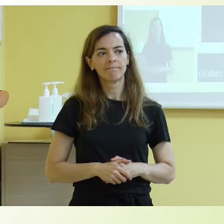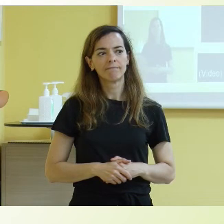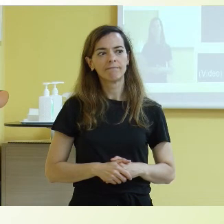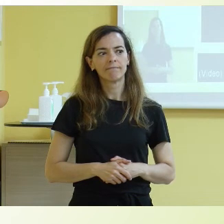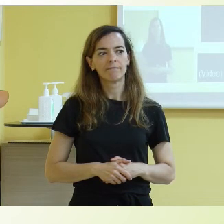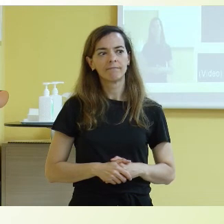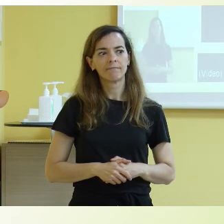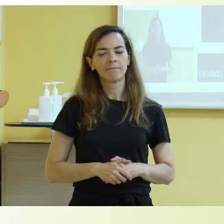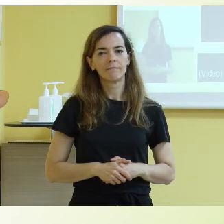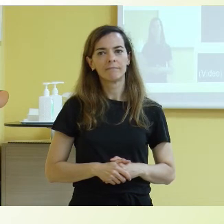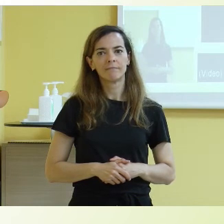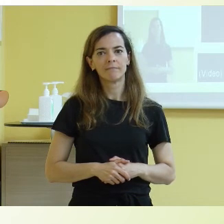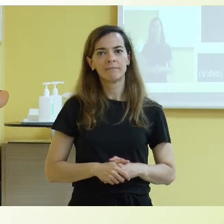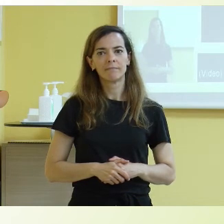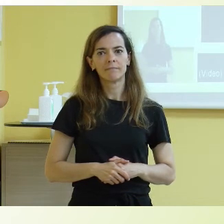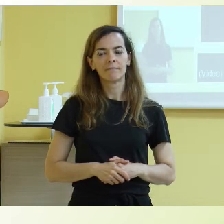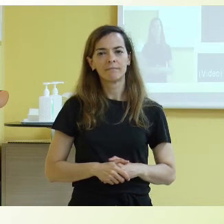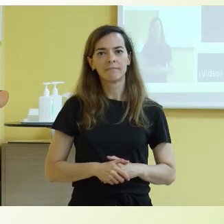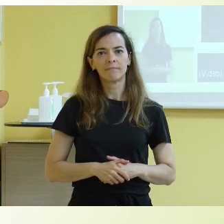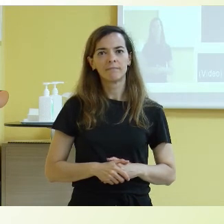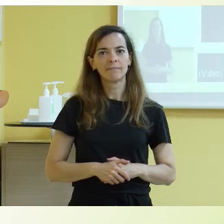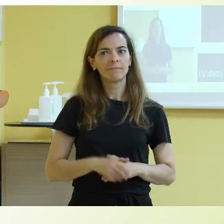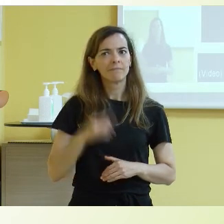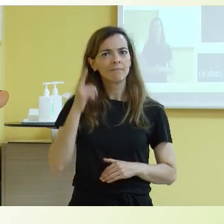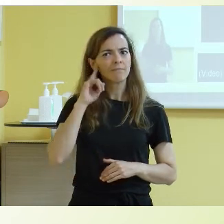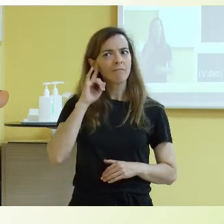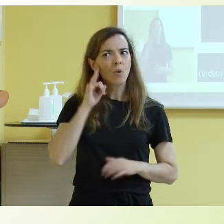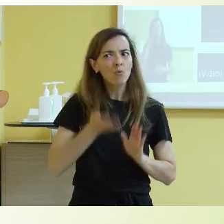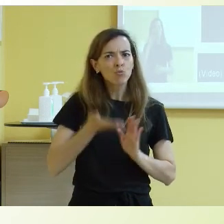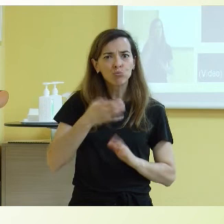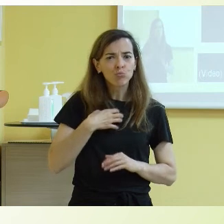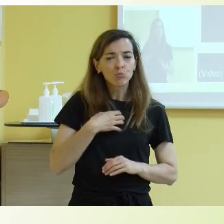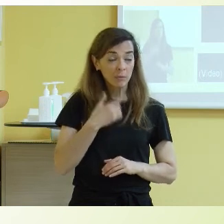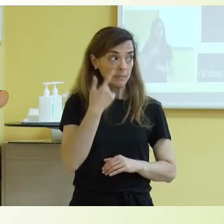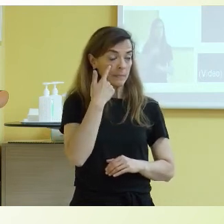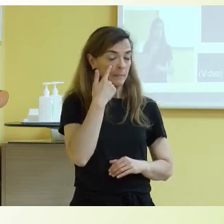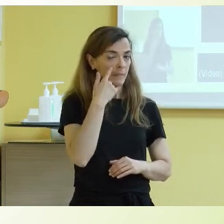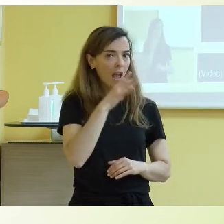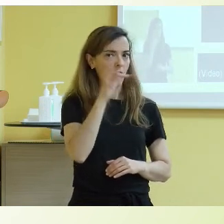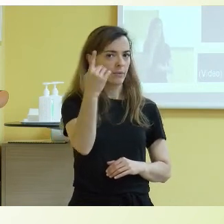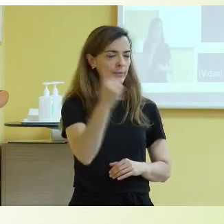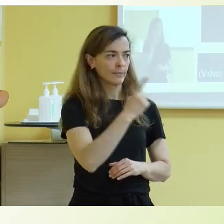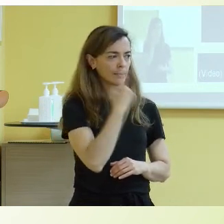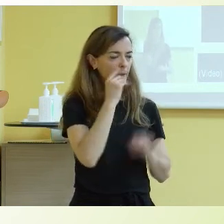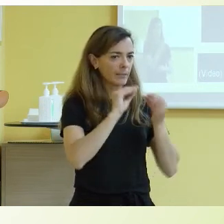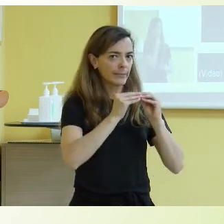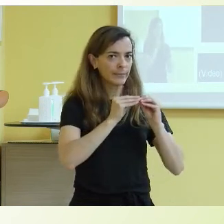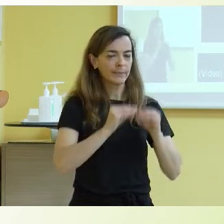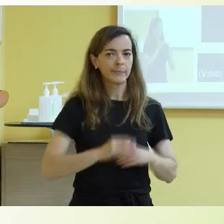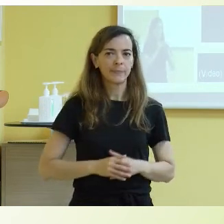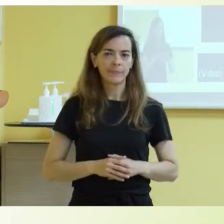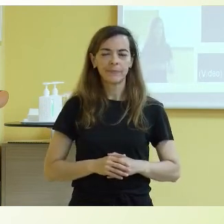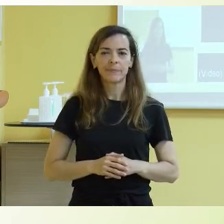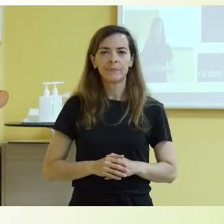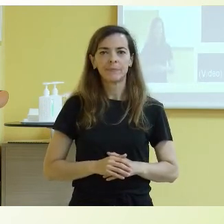terminología precisa que refiera el diagnóstico de las enfermedades raras en los registros sanitarios? La terminología de los códigos ORFA es la única que reconoce las